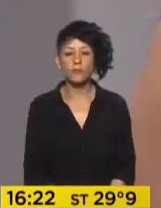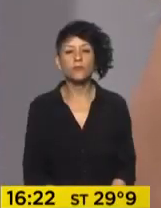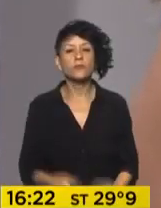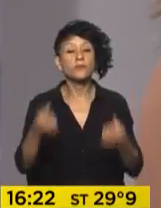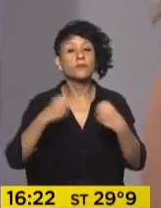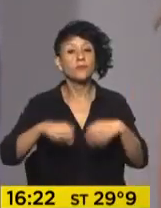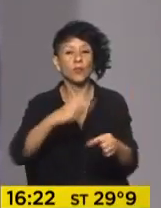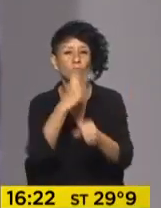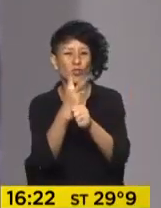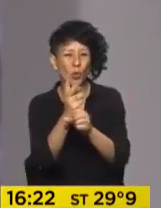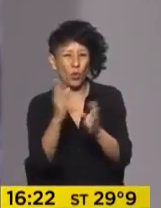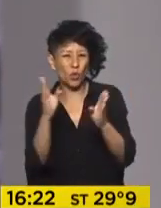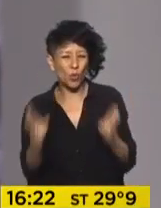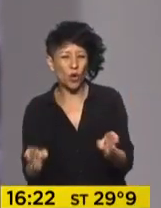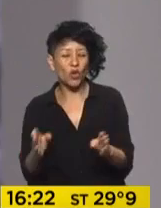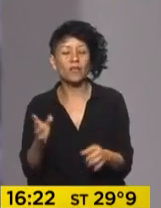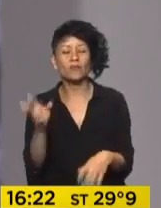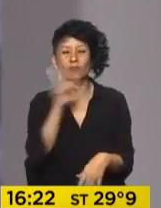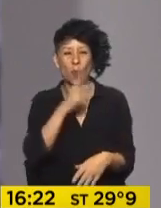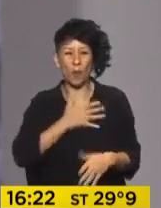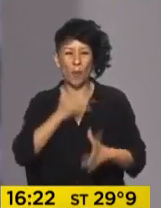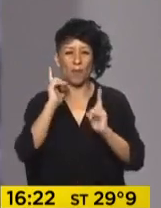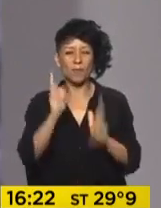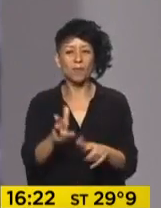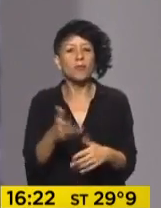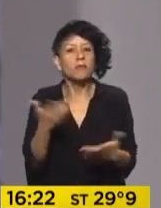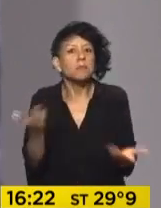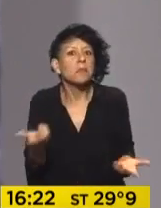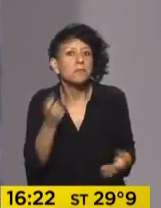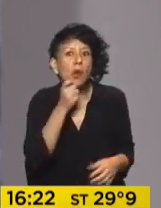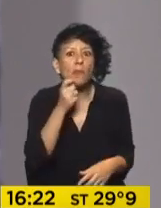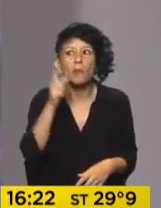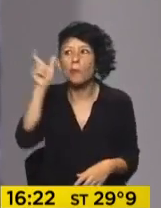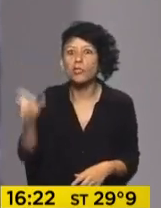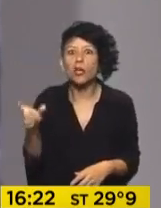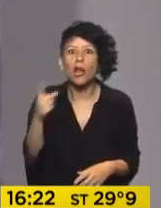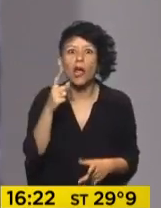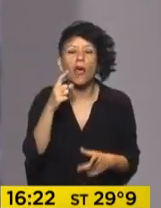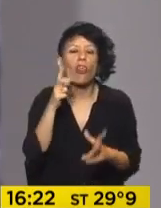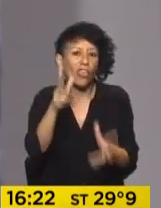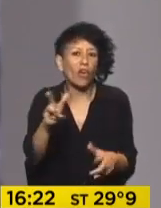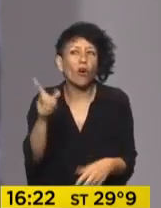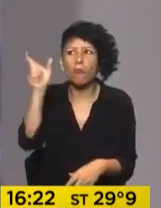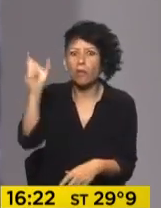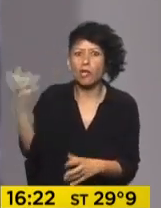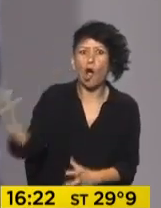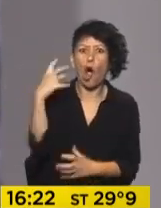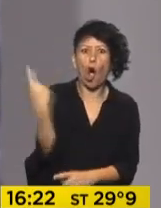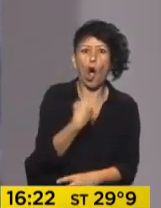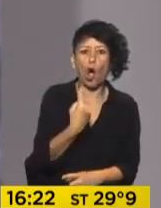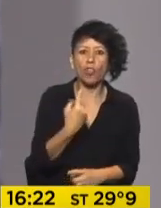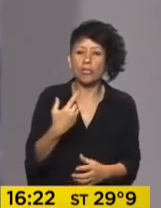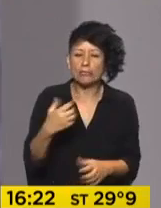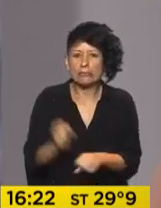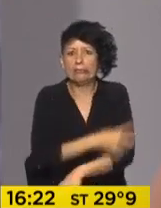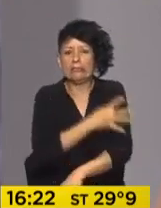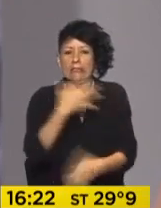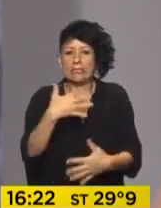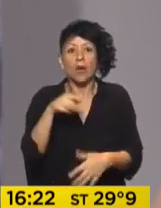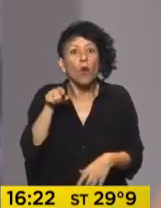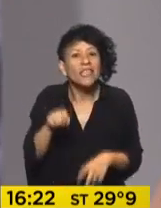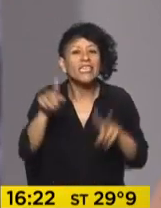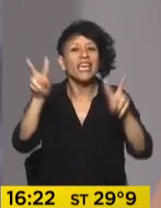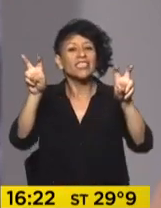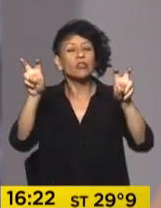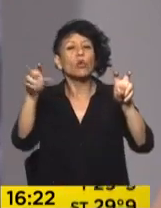Iniciamos este segundo bloque con voz propia. Y miren, si yo les dijera, hay alguien que nos odia, como frase. Y es un poco impresionante. Bueno, ese es el título de la obra de